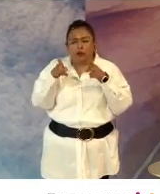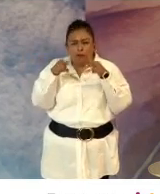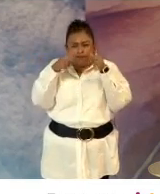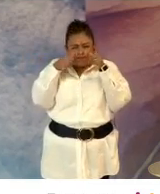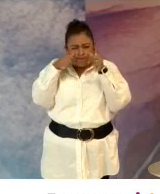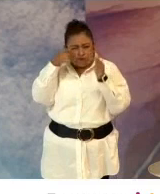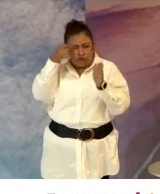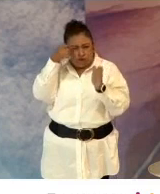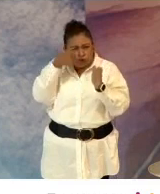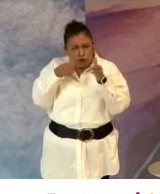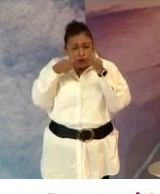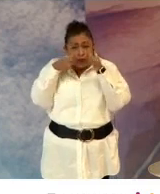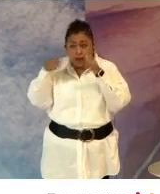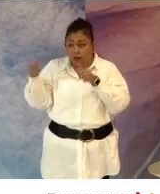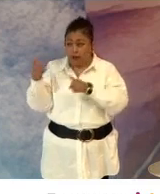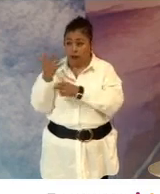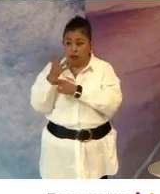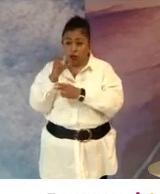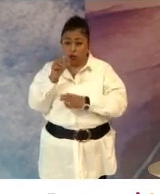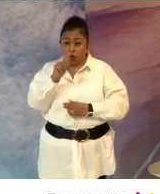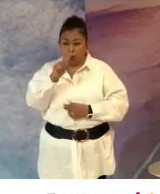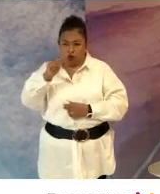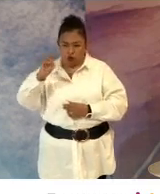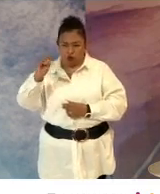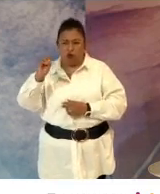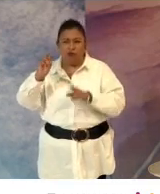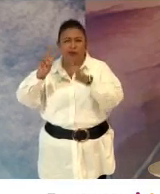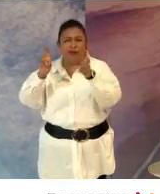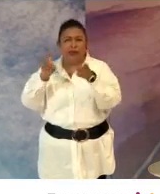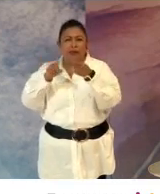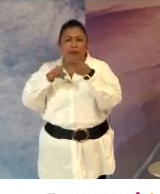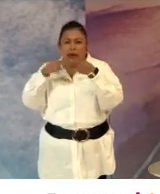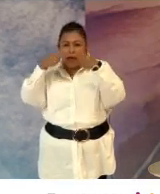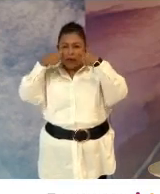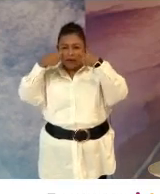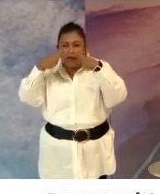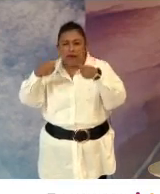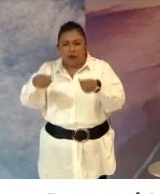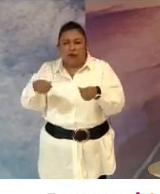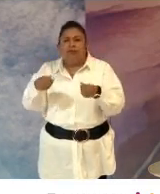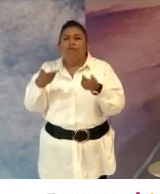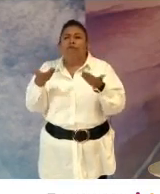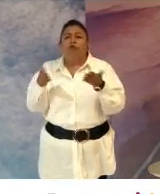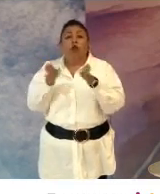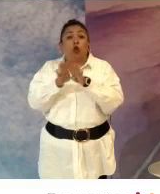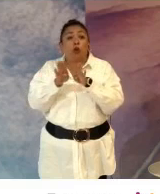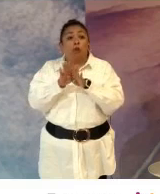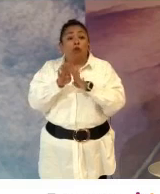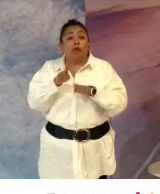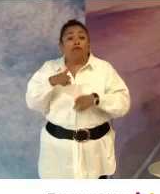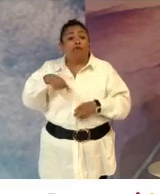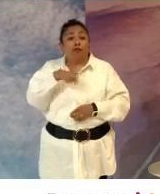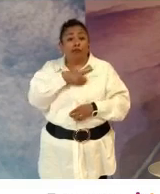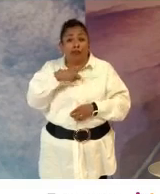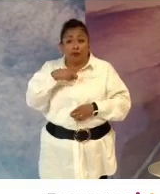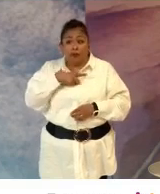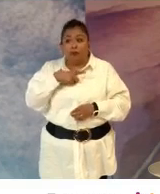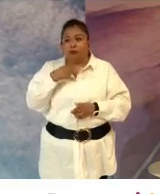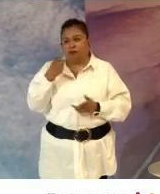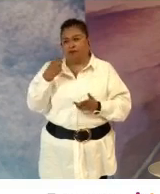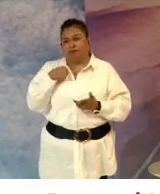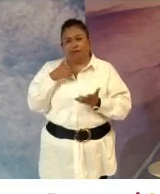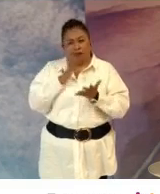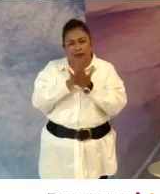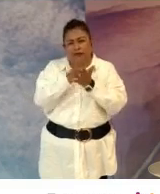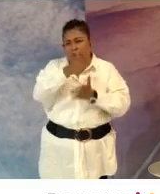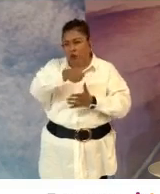profundas. Otto habla, cuando habla de listening, habla de cómo aseguramos que en cada intervención